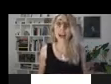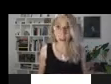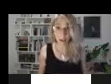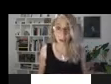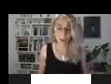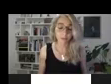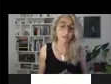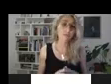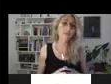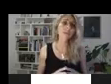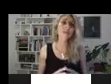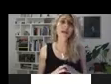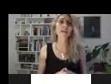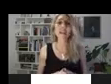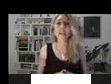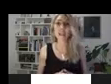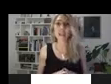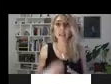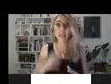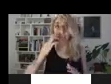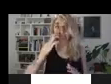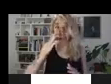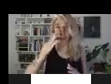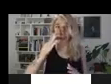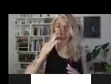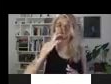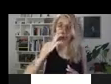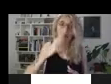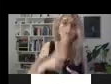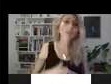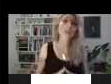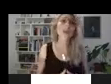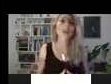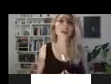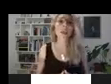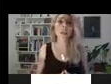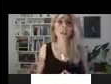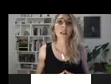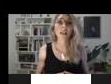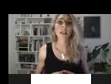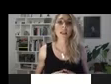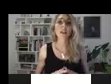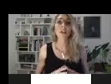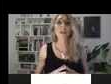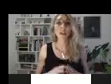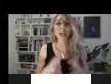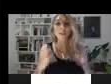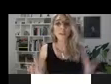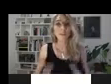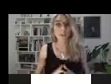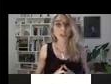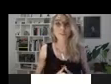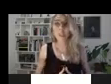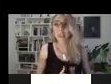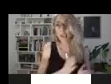subasta así lo son para pensar el mercado secundario, y